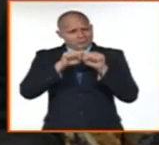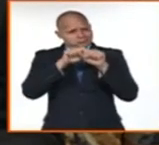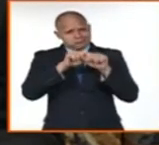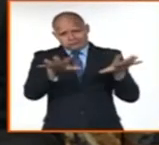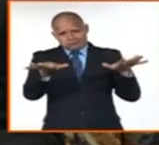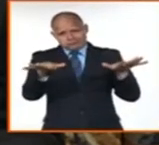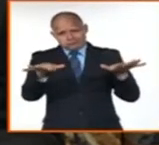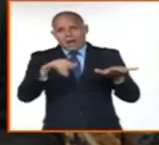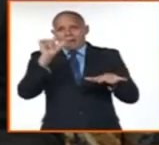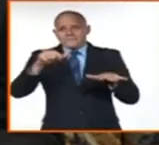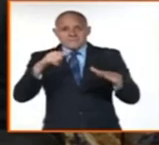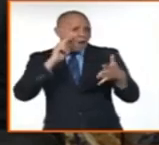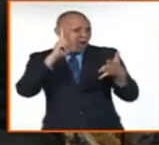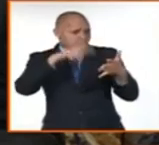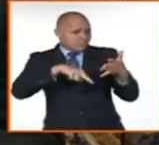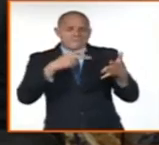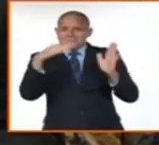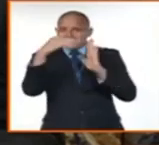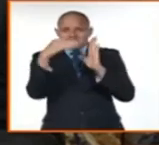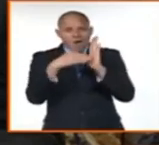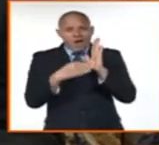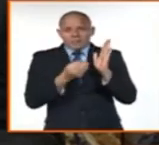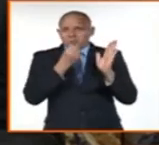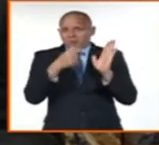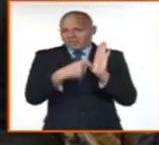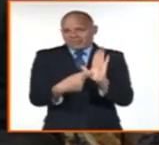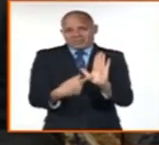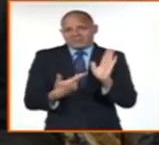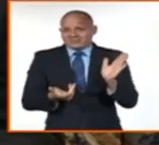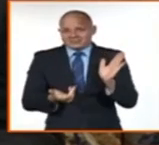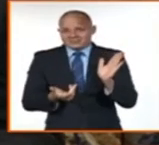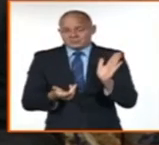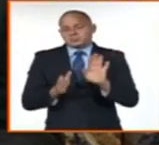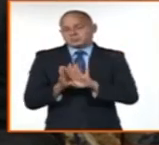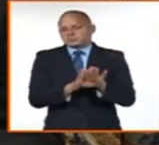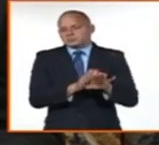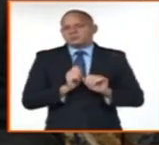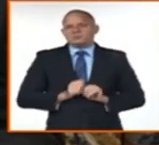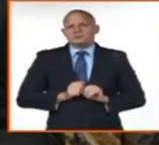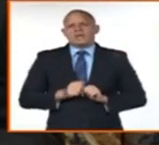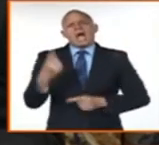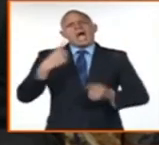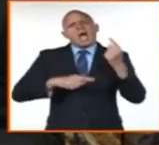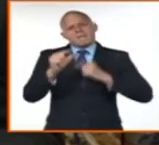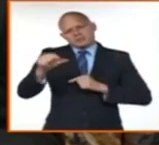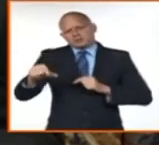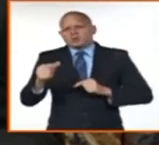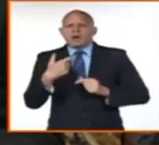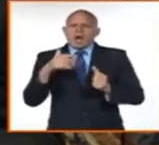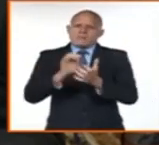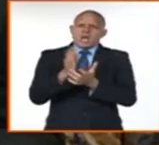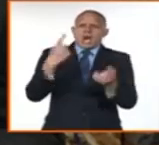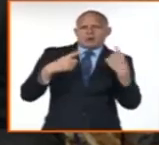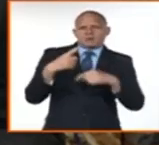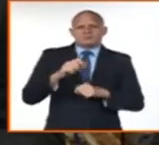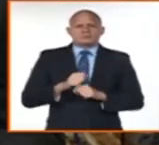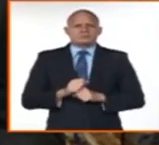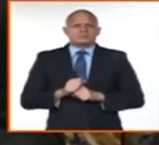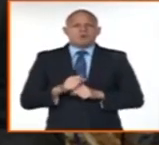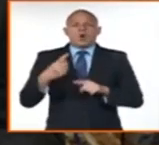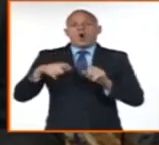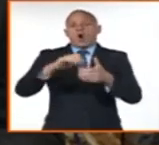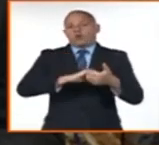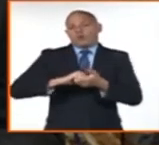Y un grupo de compañeros, entre ellos Rosa Miriam, que estuvieron haciendo análisis alrededor de cómo funcionó esa